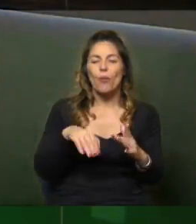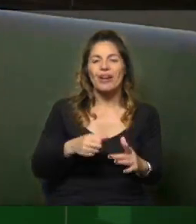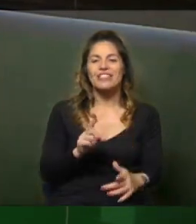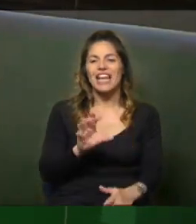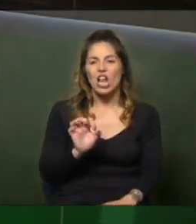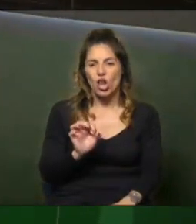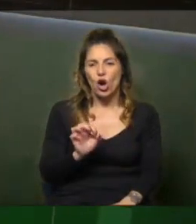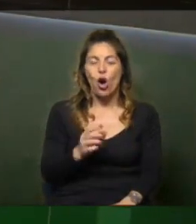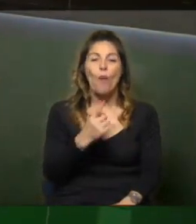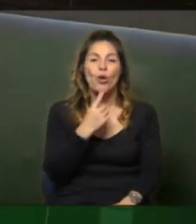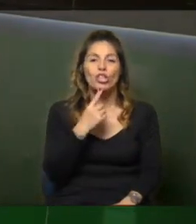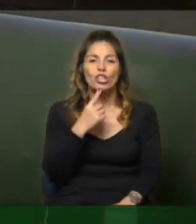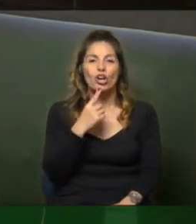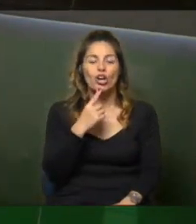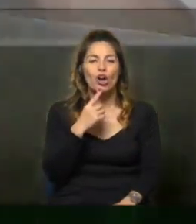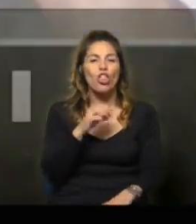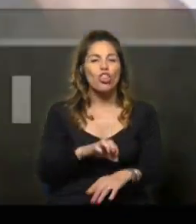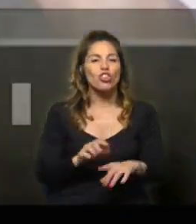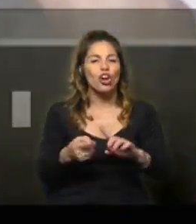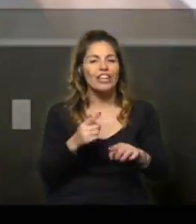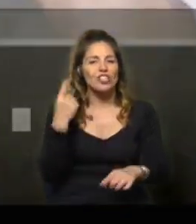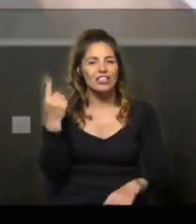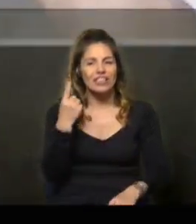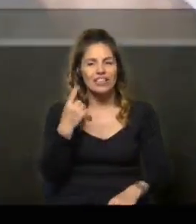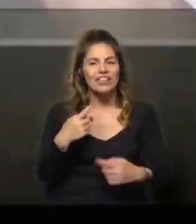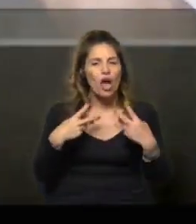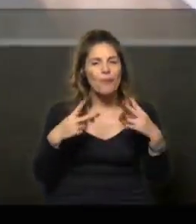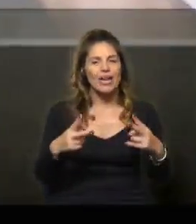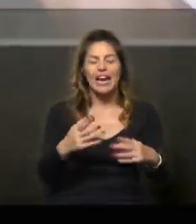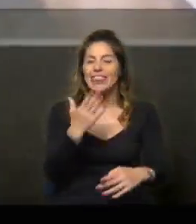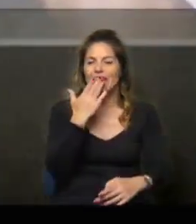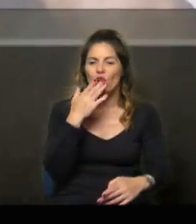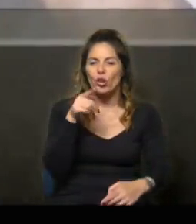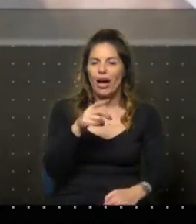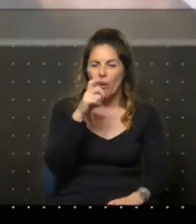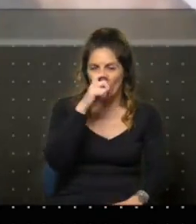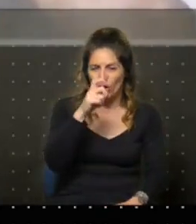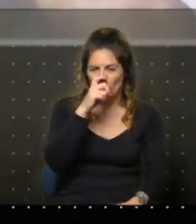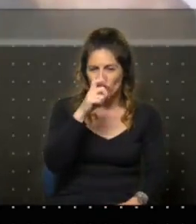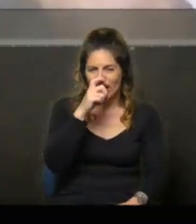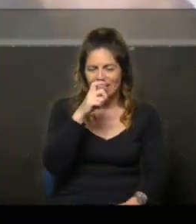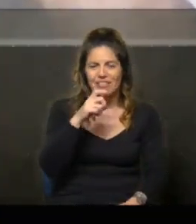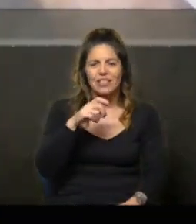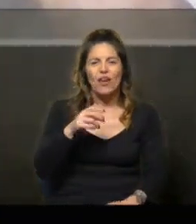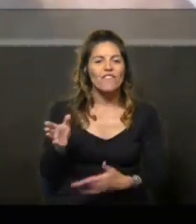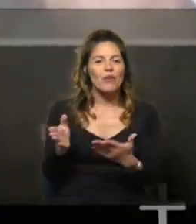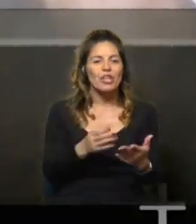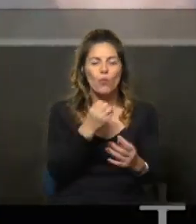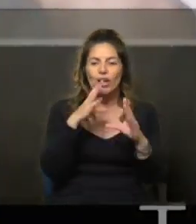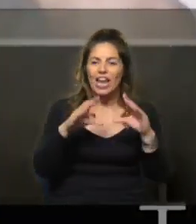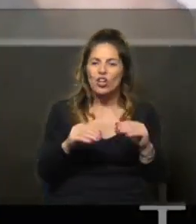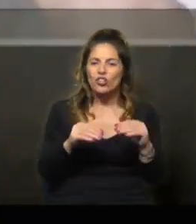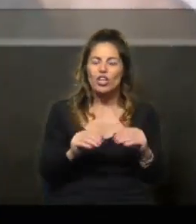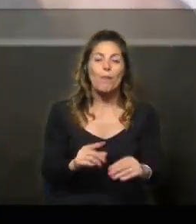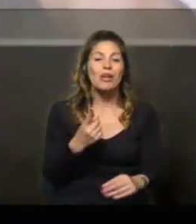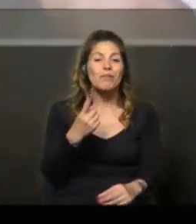politólogo doctor en relaciones internacionales quien está en viaje desde Córdoba a Buenos Aires Marcelo bienvenido Buenas noches Bueno